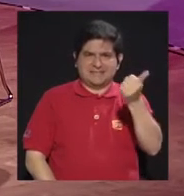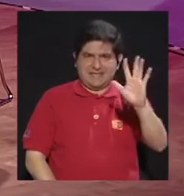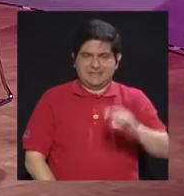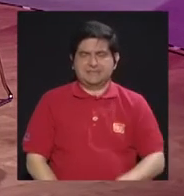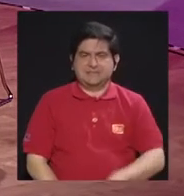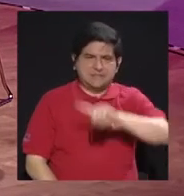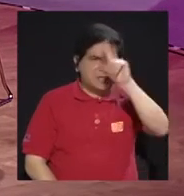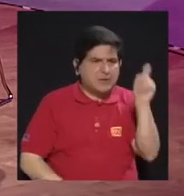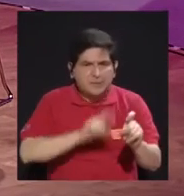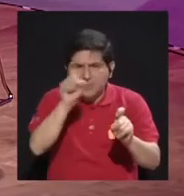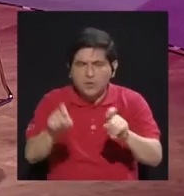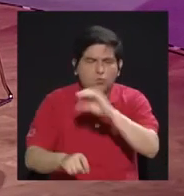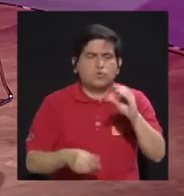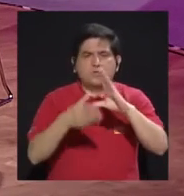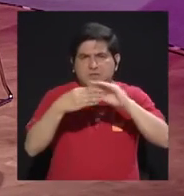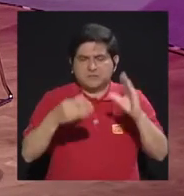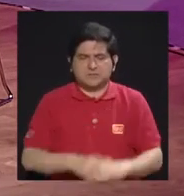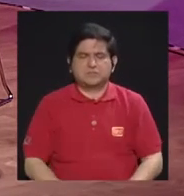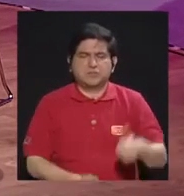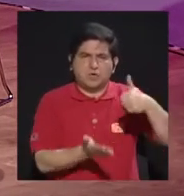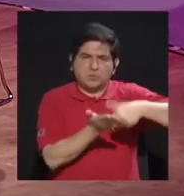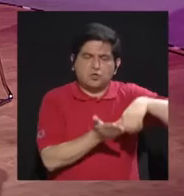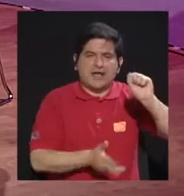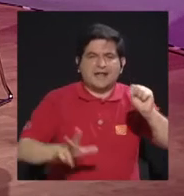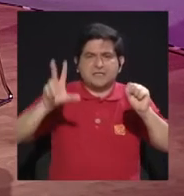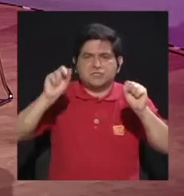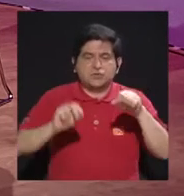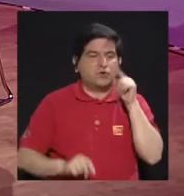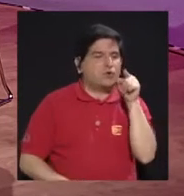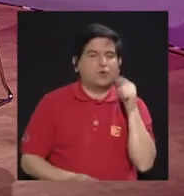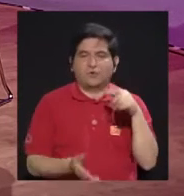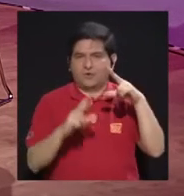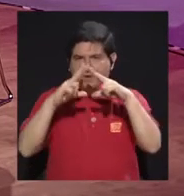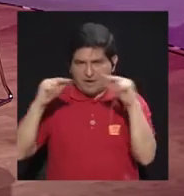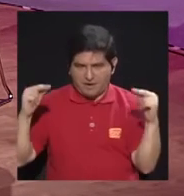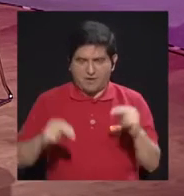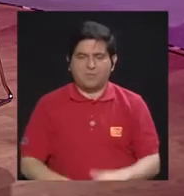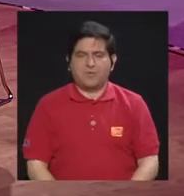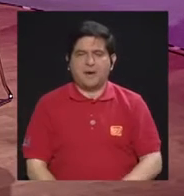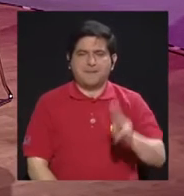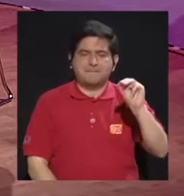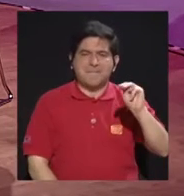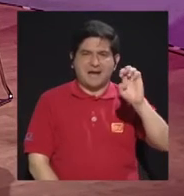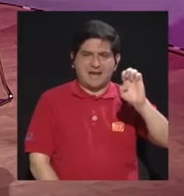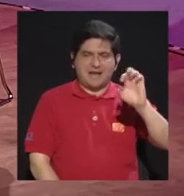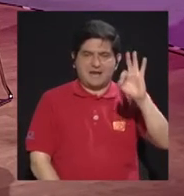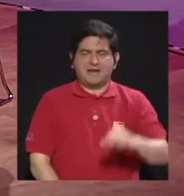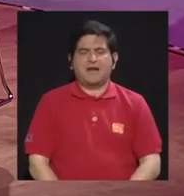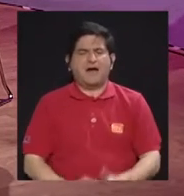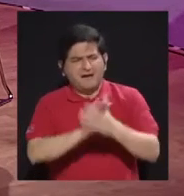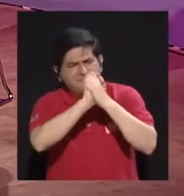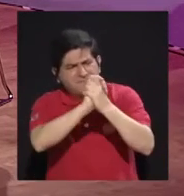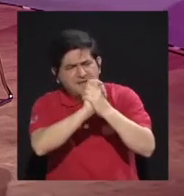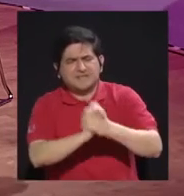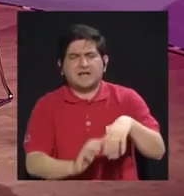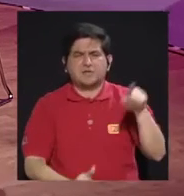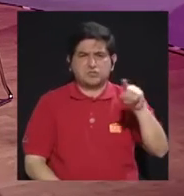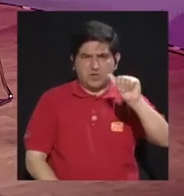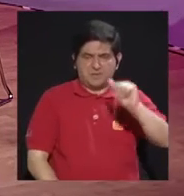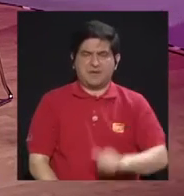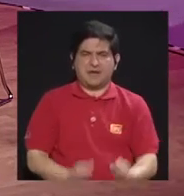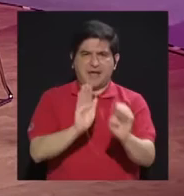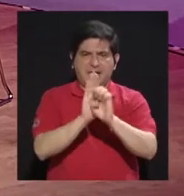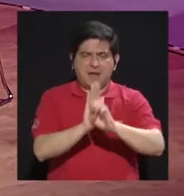o comentarios sobre el tema de hoy, votar o no votar en Nicaragua. Dice María Elena Fournier, felicitar a Soy la América, es un ejemplo para las mujeres